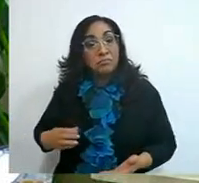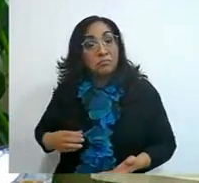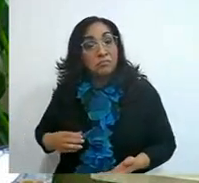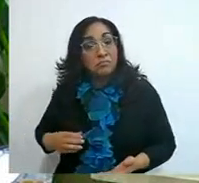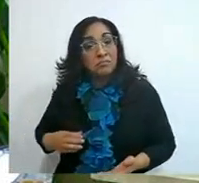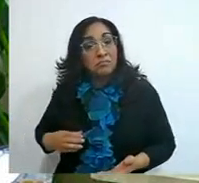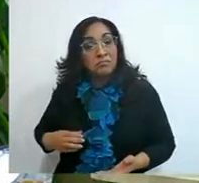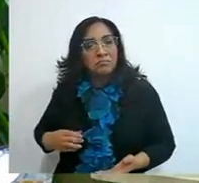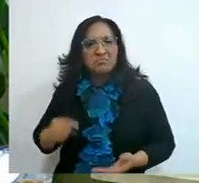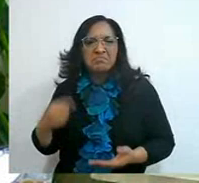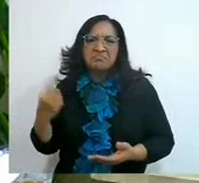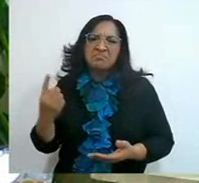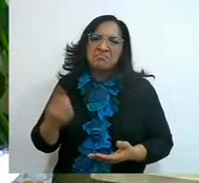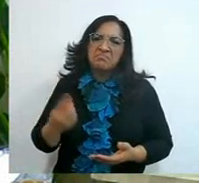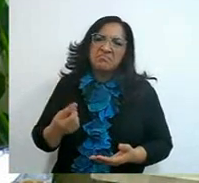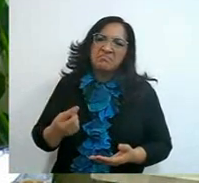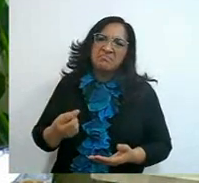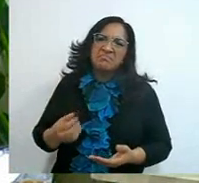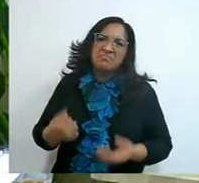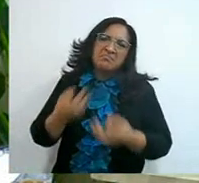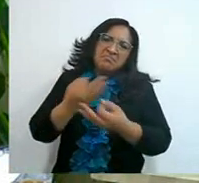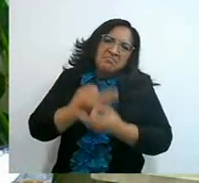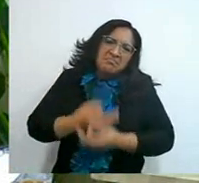Era una novela.